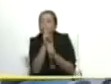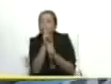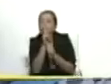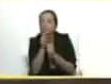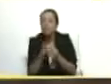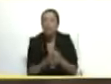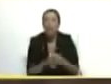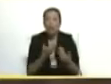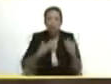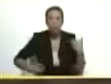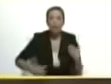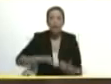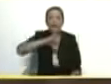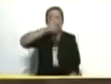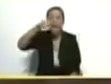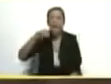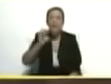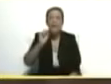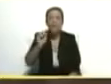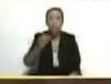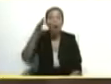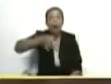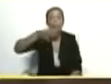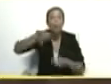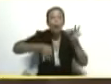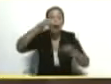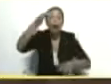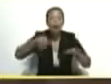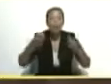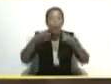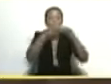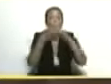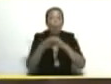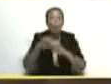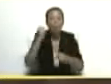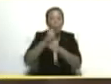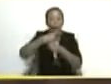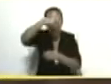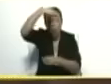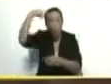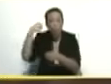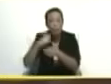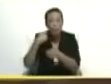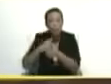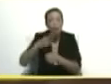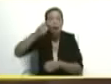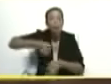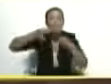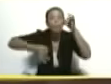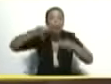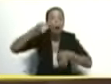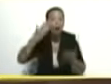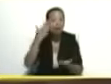el gran Jesús Martínez, abogado de la clase obrera. ¿Ah?